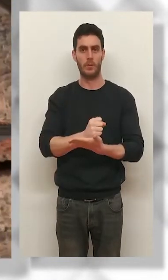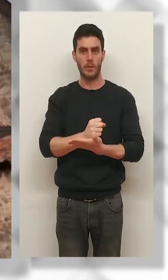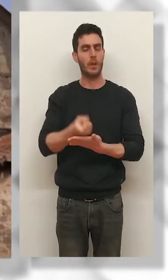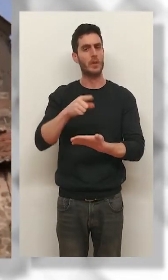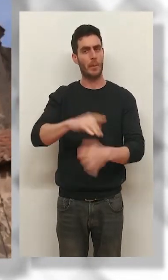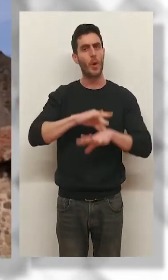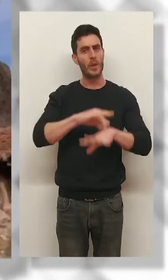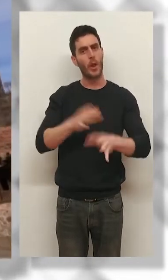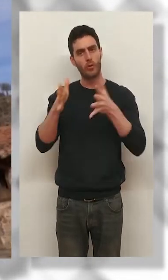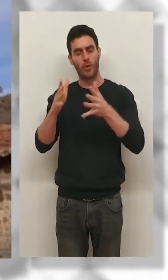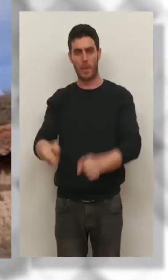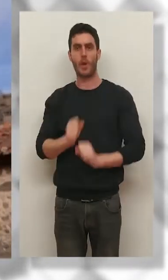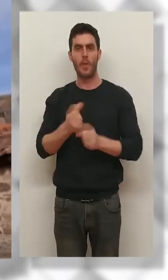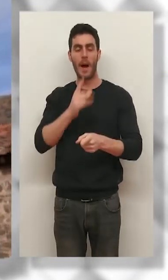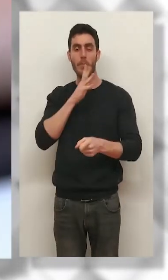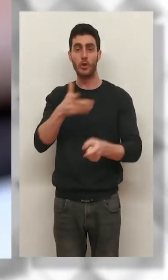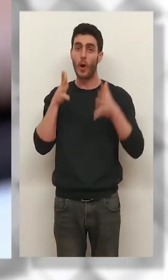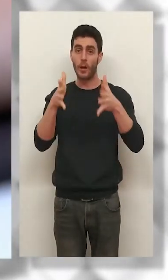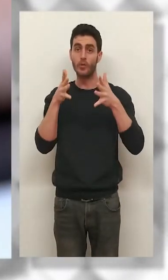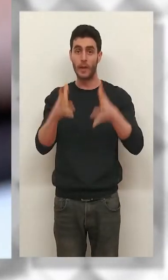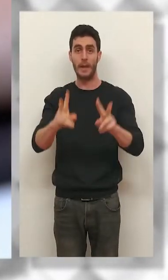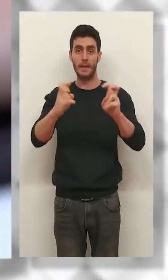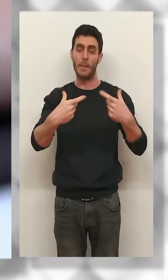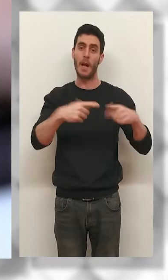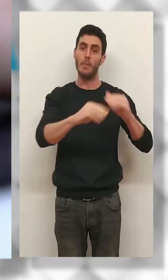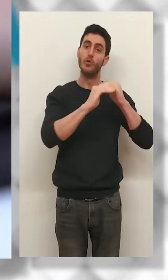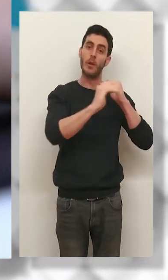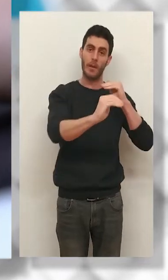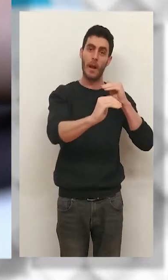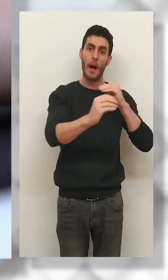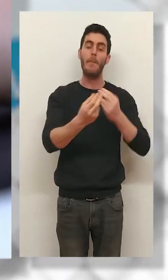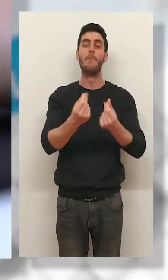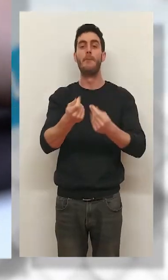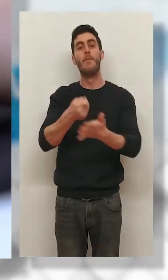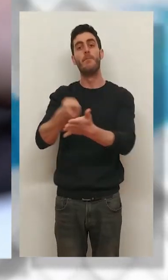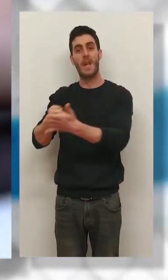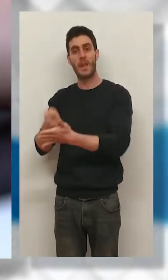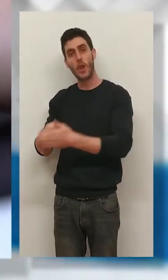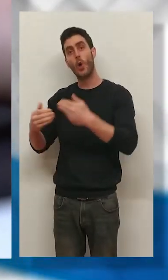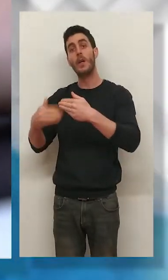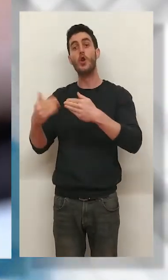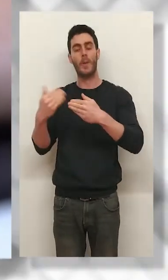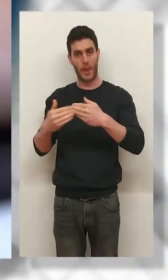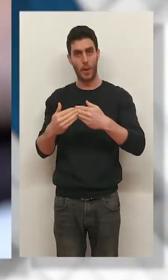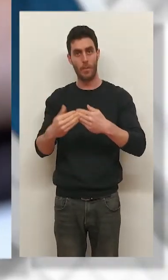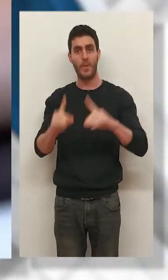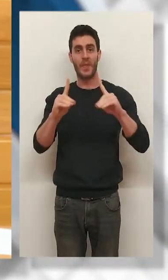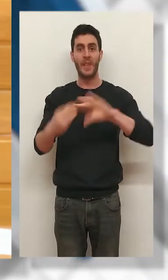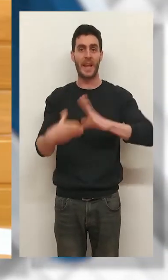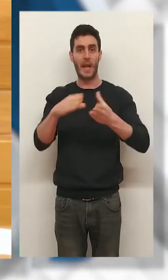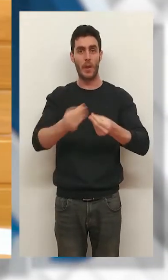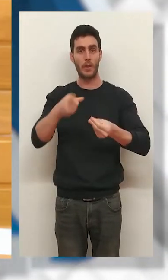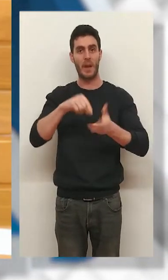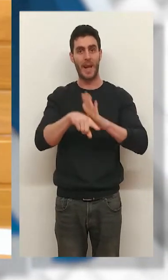les aconsejará en el campo de la sostenibilidad, la financiación, la innovación, la digitalización y la gestión de personas.